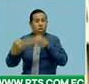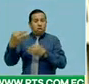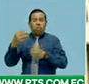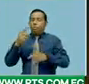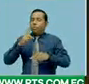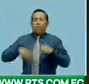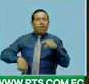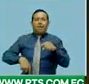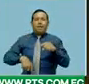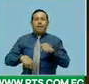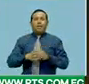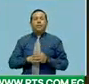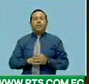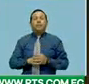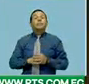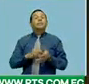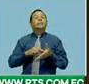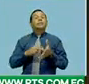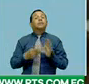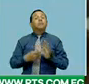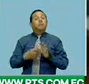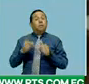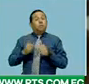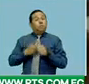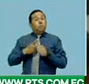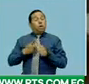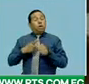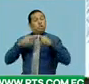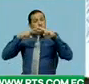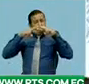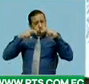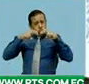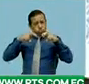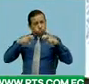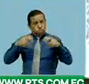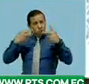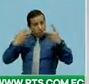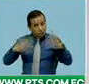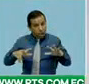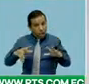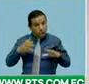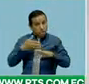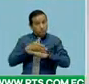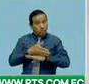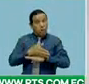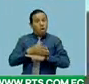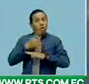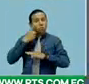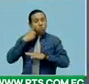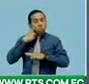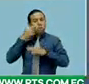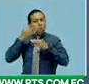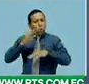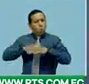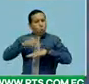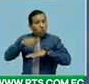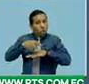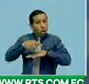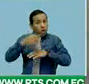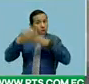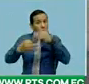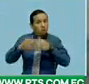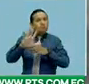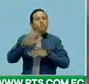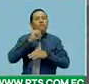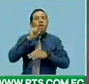de la que gozan, ¿no? Es decir, los resultados de la investigación y la posibilidad de iniciar algún proceso legal deberán esperar hasta que